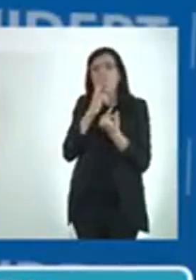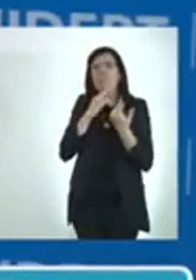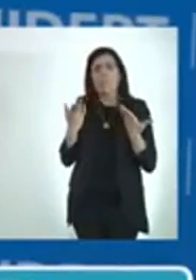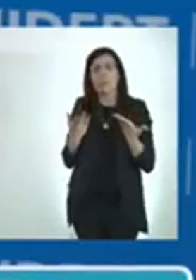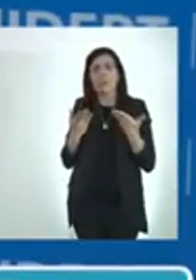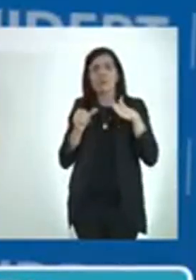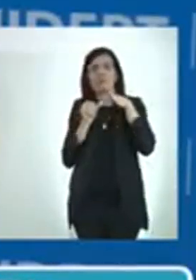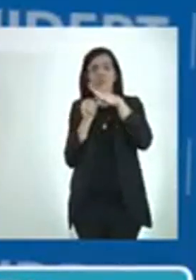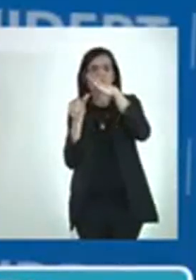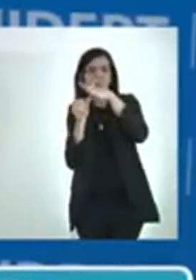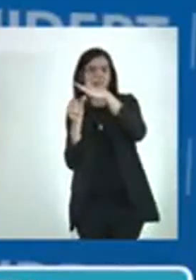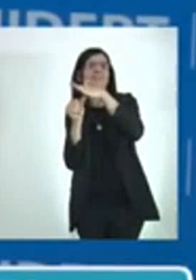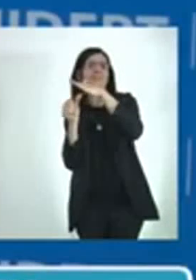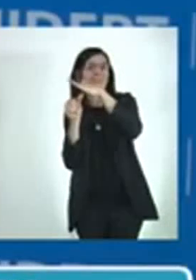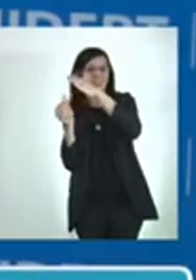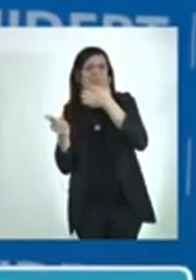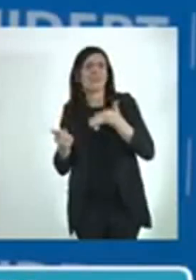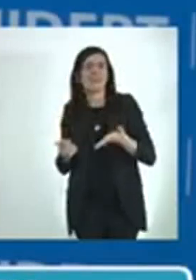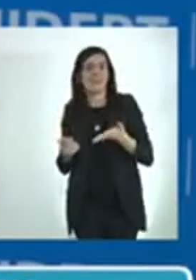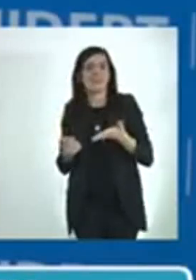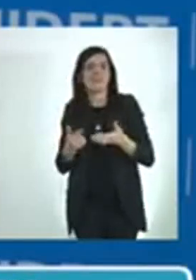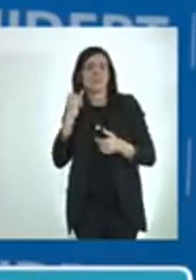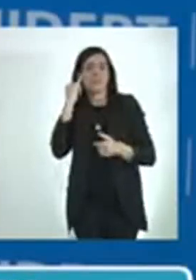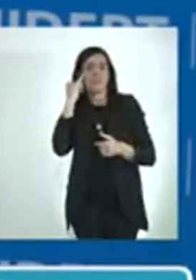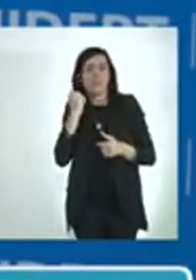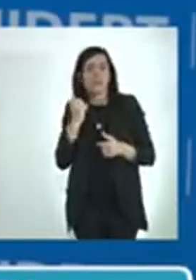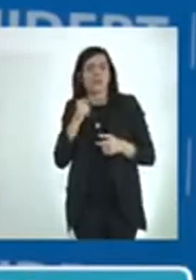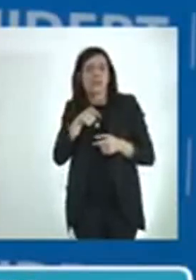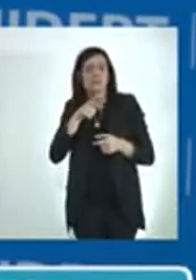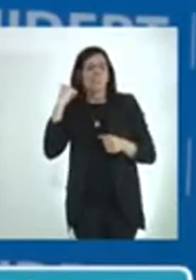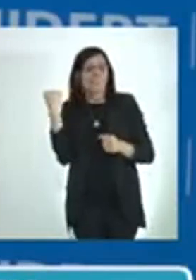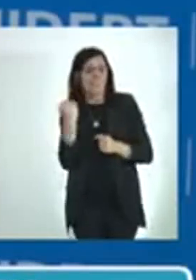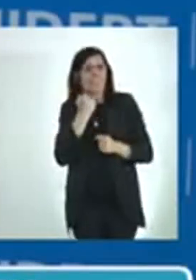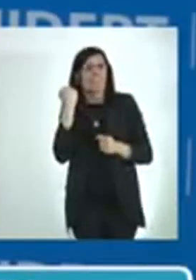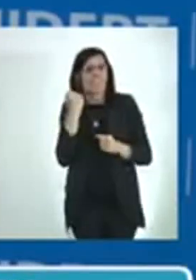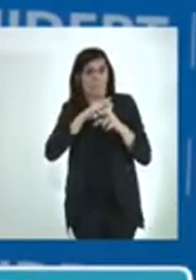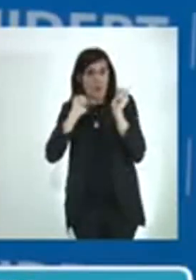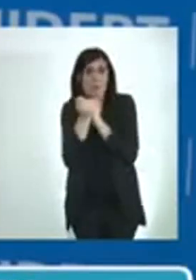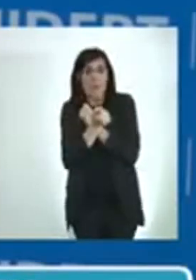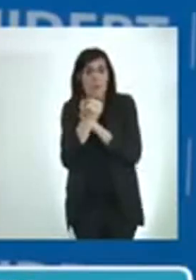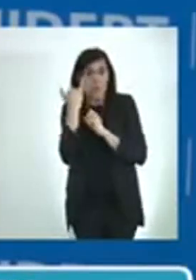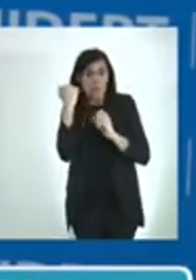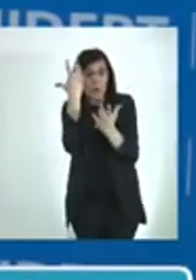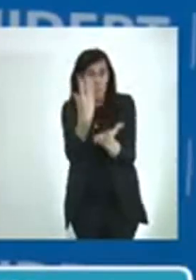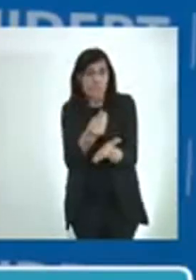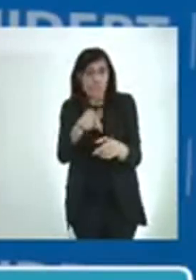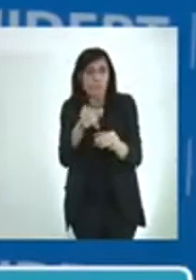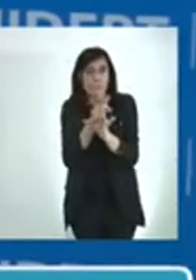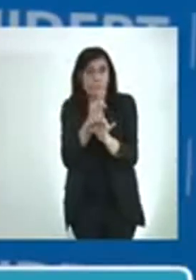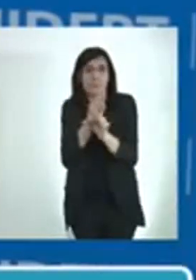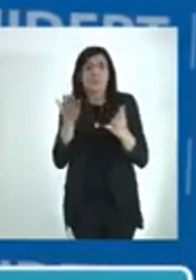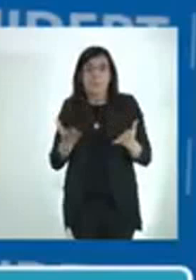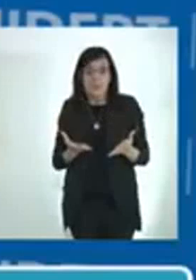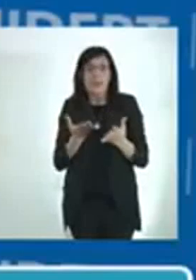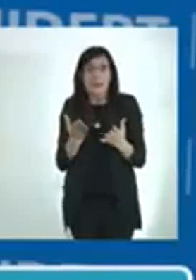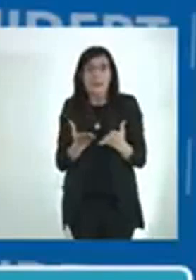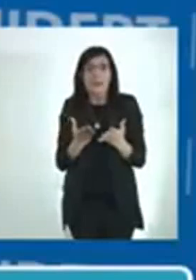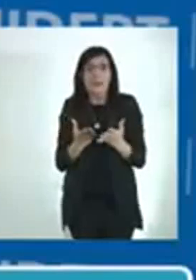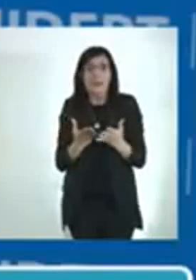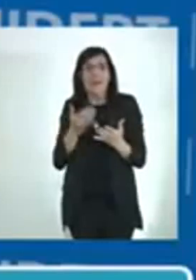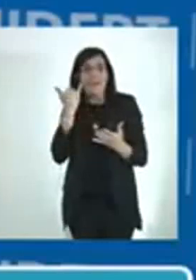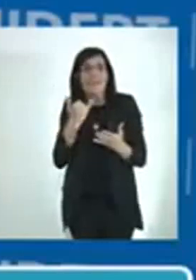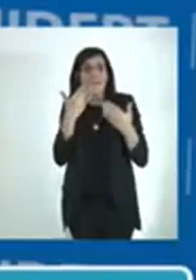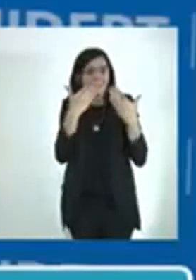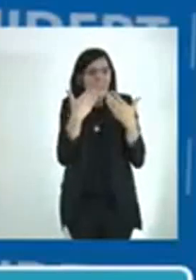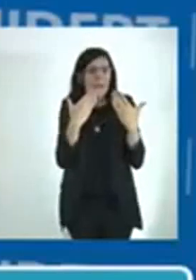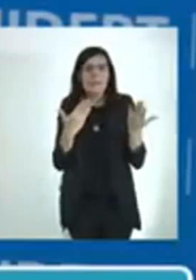géneros, es un avance muy grandísimo. Entonces yo pienso que si bien hay prejuicios, también hay una voluntad de que esto se